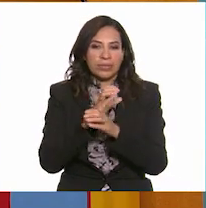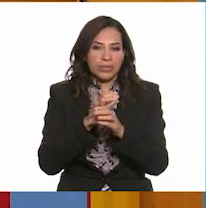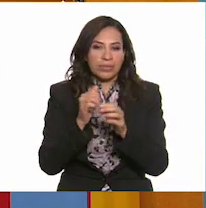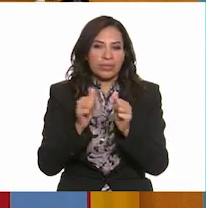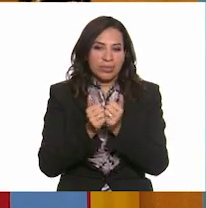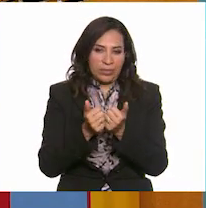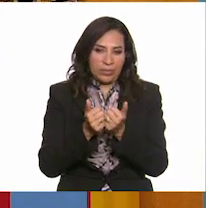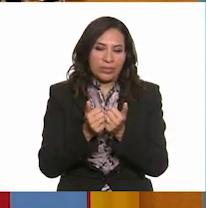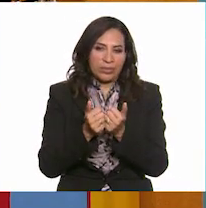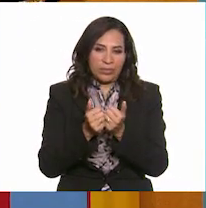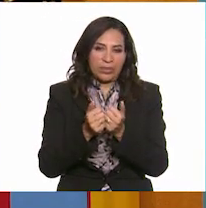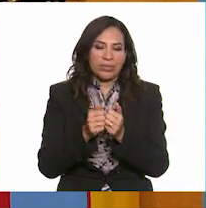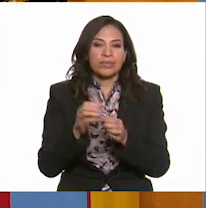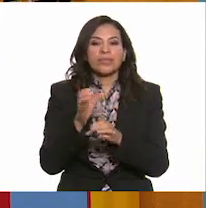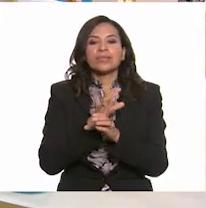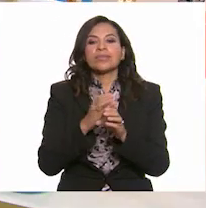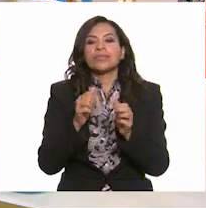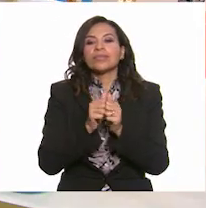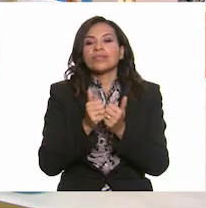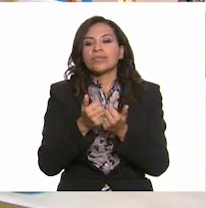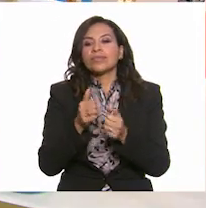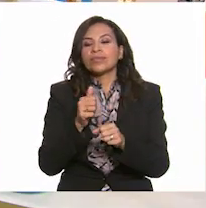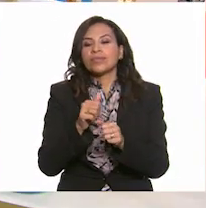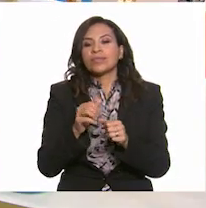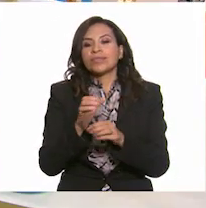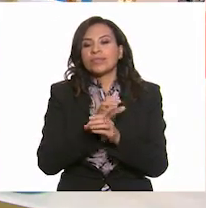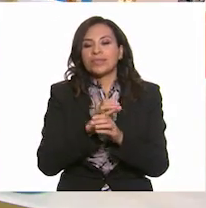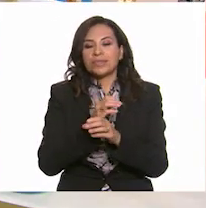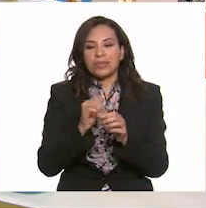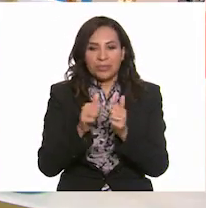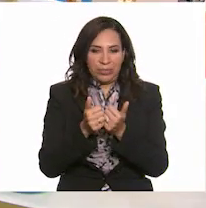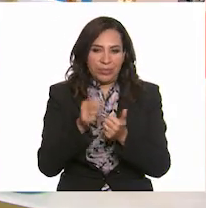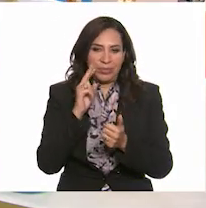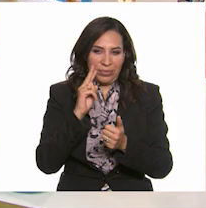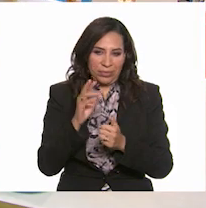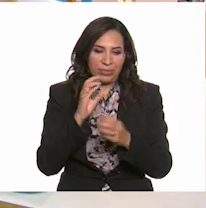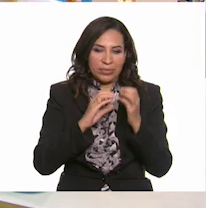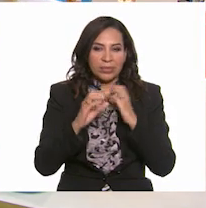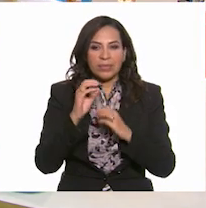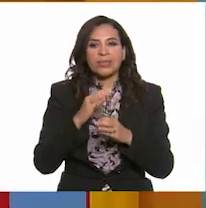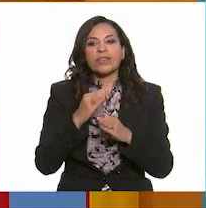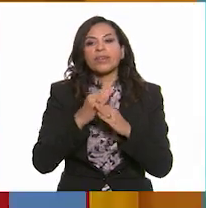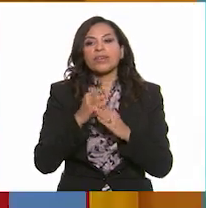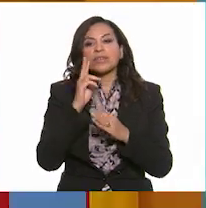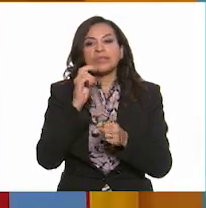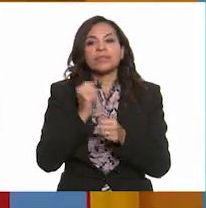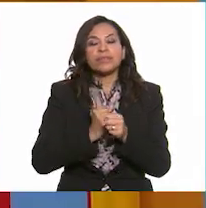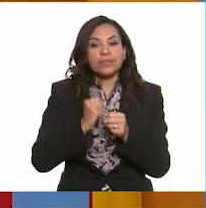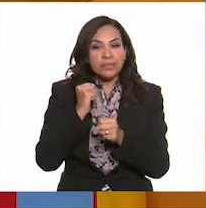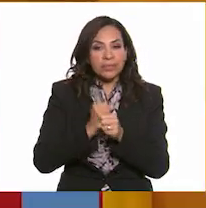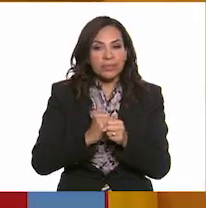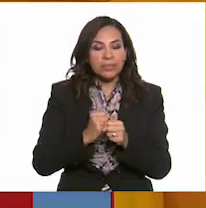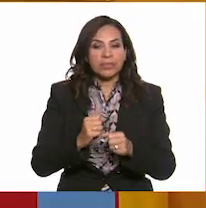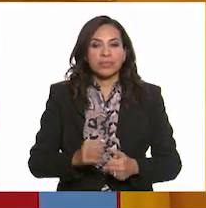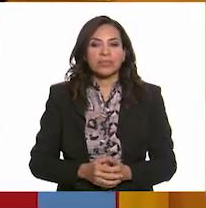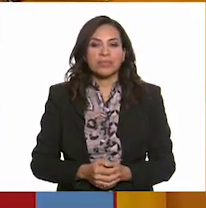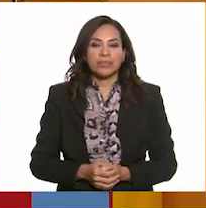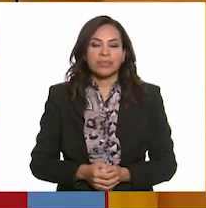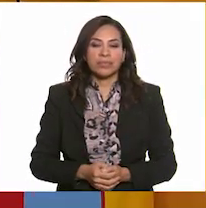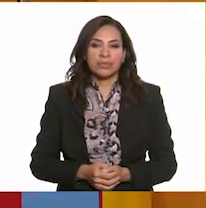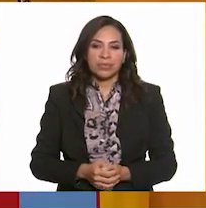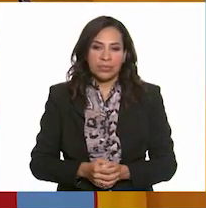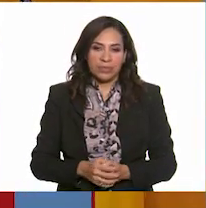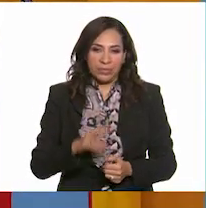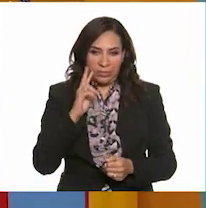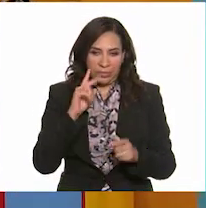los instrumentos. Café con pan, café con pan. Vamos a hacer una pequeña práctica, ¿sí?